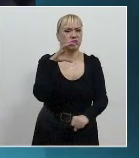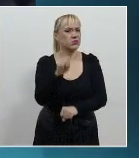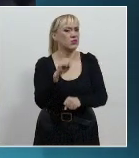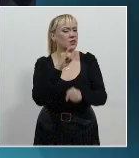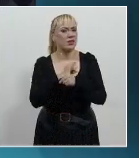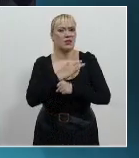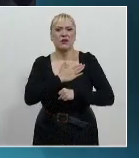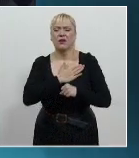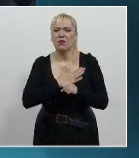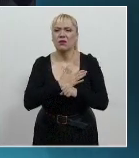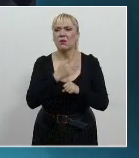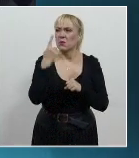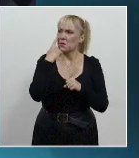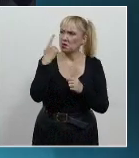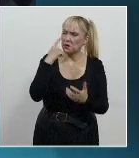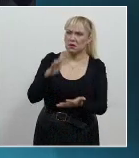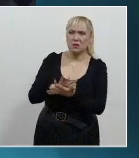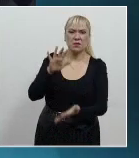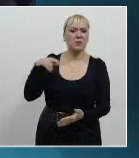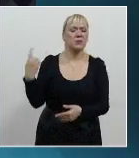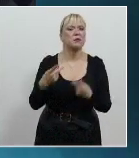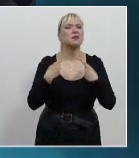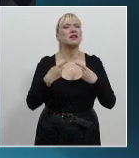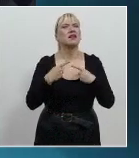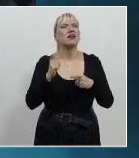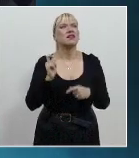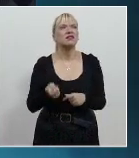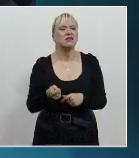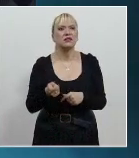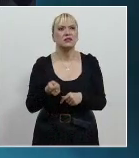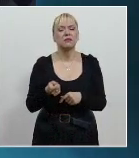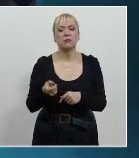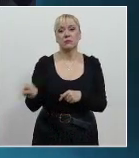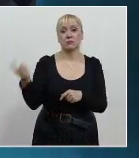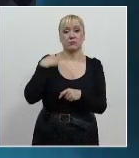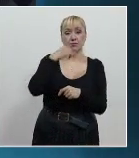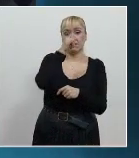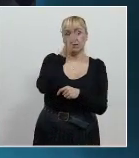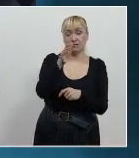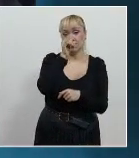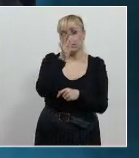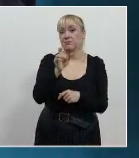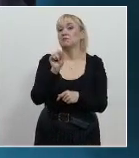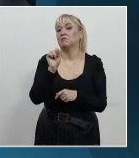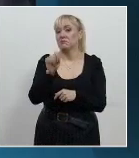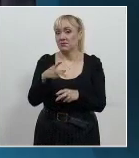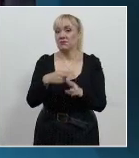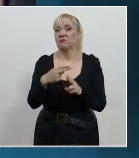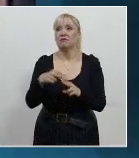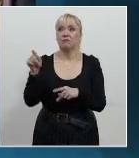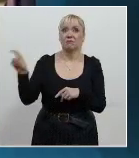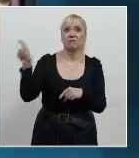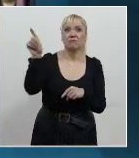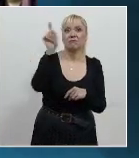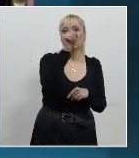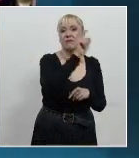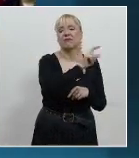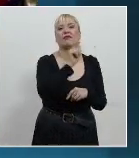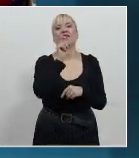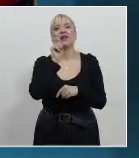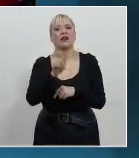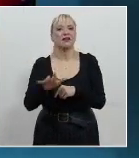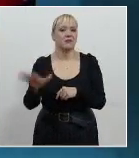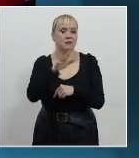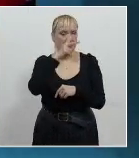presentan. Hay algo muy común en la sociedad e incluso se nos reprocha desde otros estratos o desde otras posiciones del